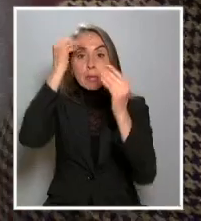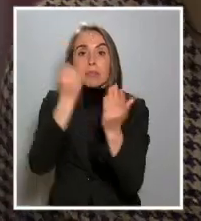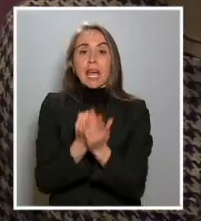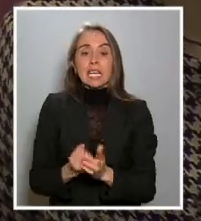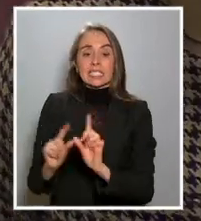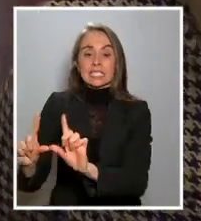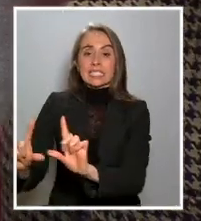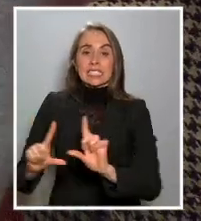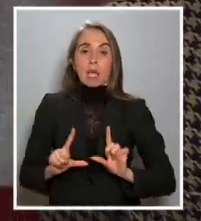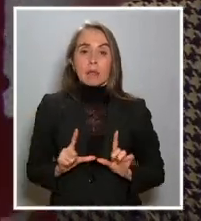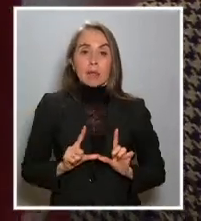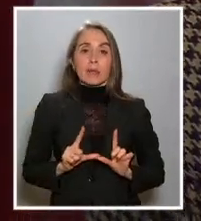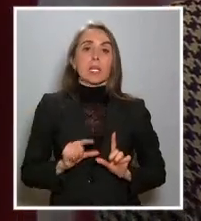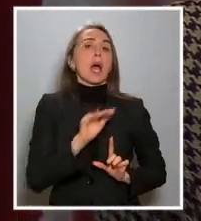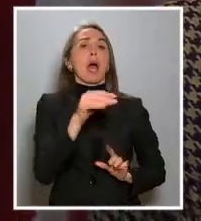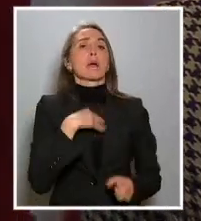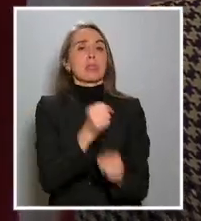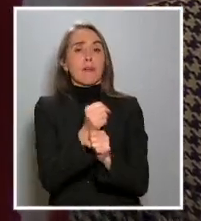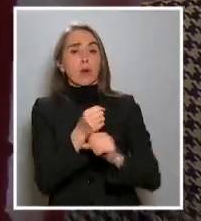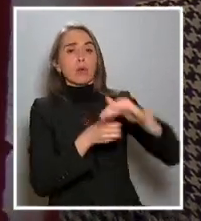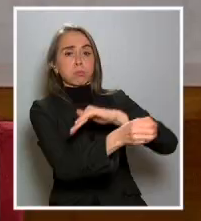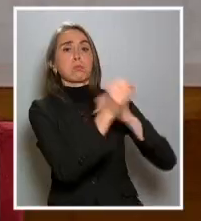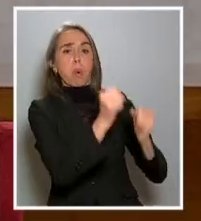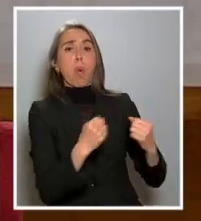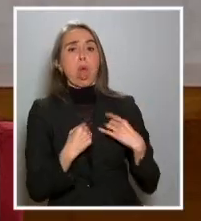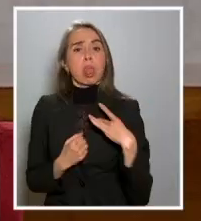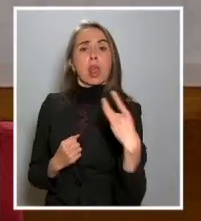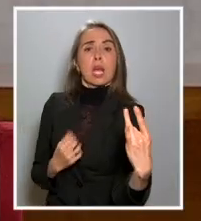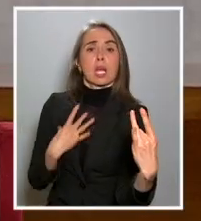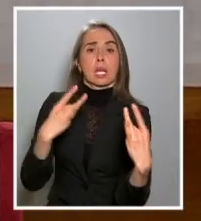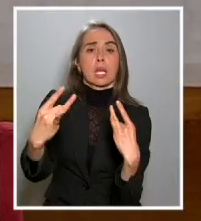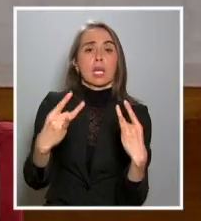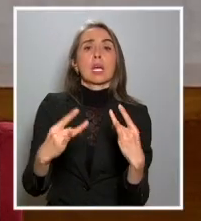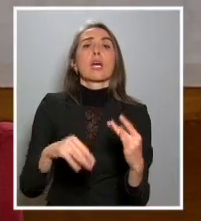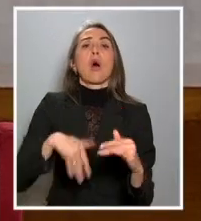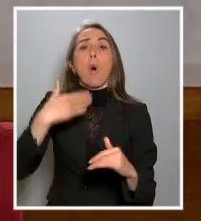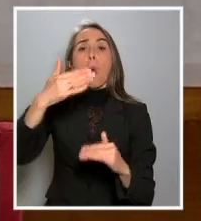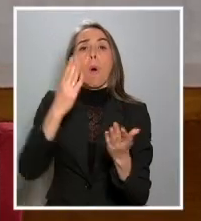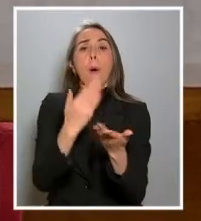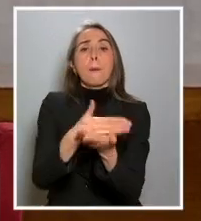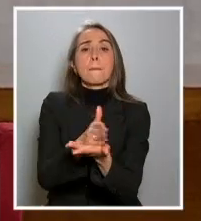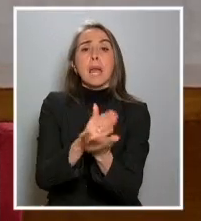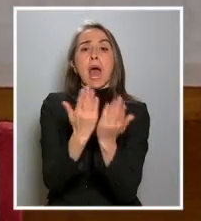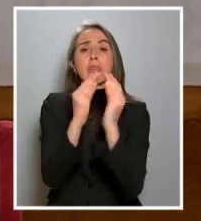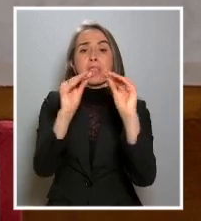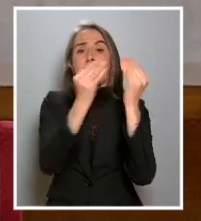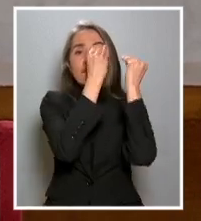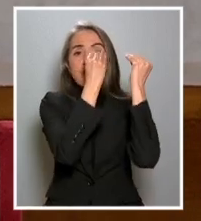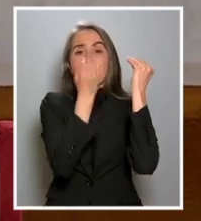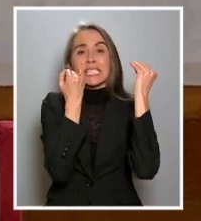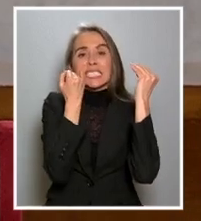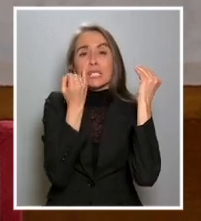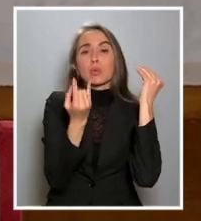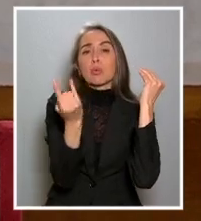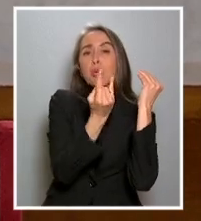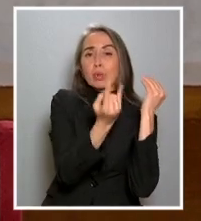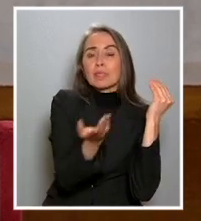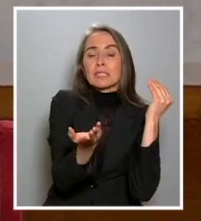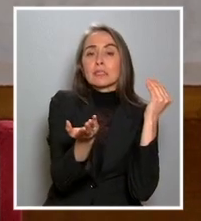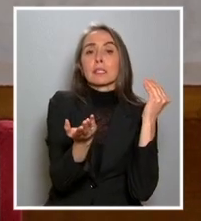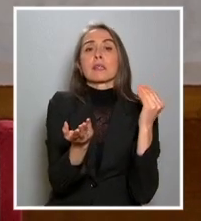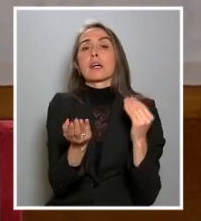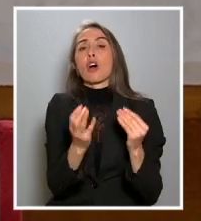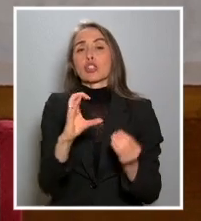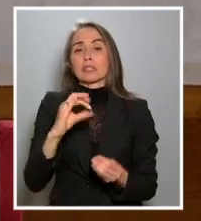certificación y las hagan valer en el mercado laboral, optando también a futuros planes formativos. Además, en nuestras universidades